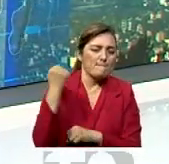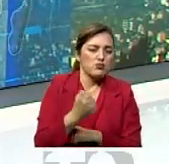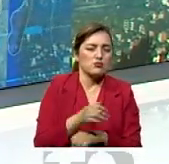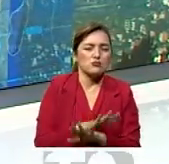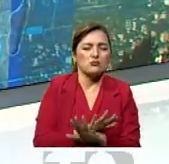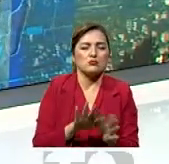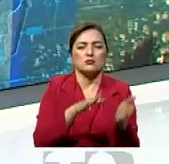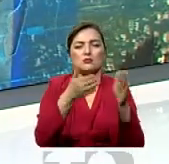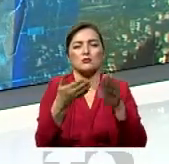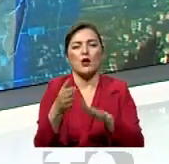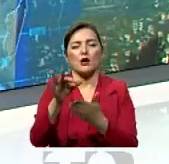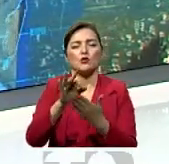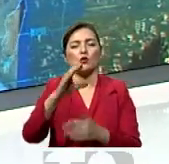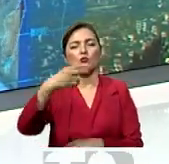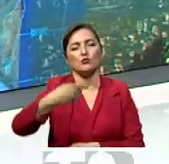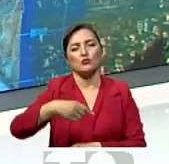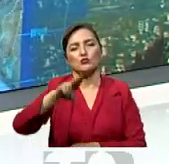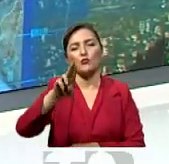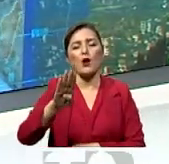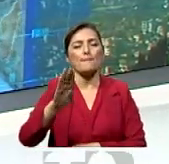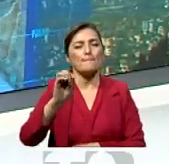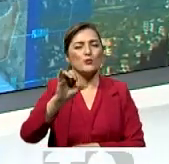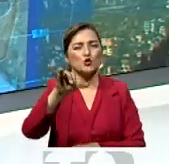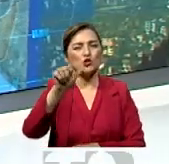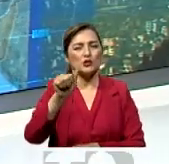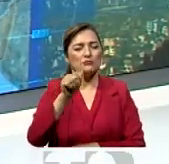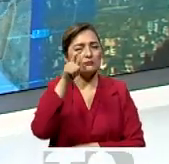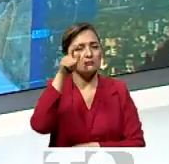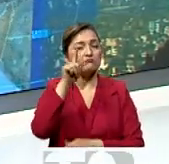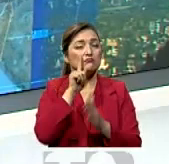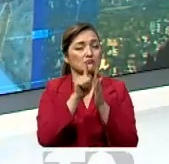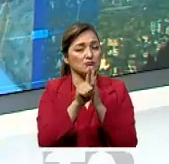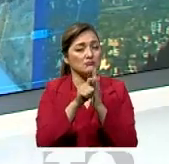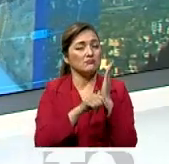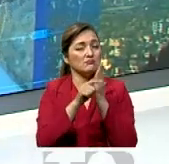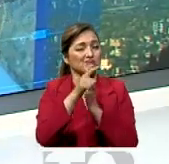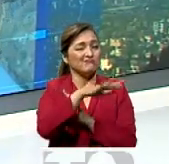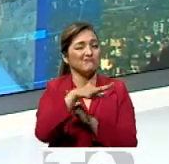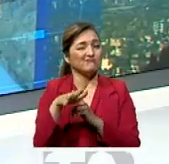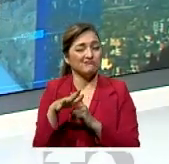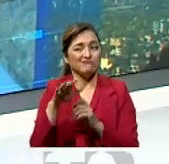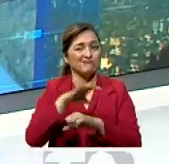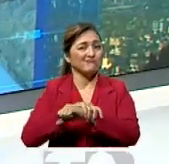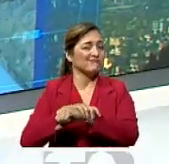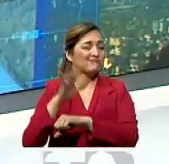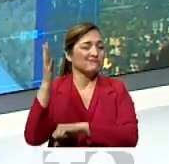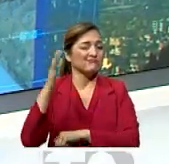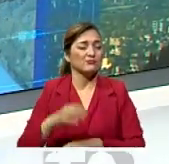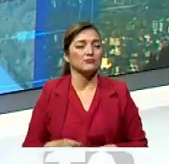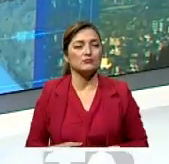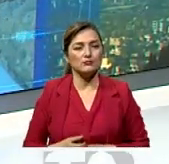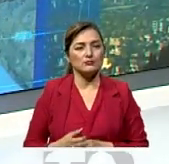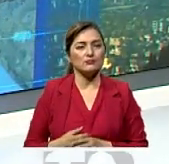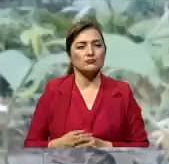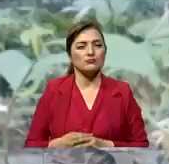cantón Guamboya. El hecho fue denunciado en fiscalía por el Ministerio de Ambiente, pero todavía no hay detenidos por este delito.